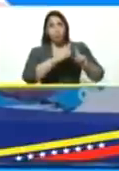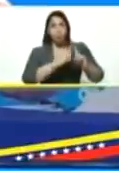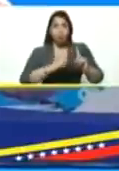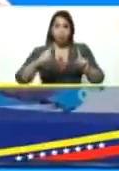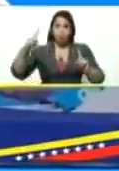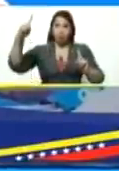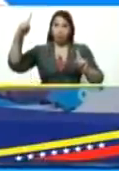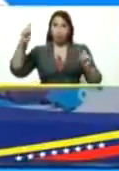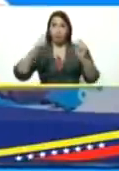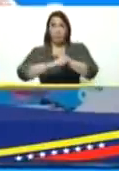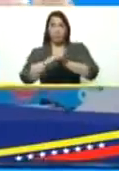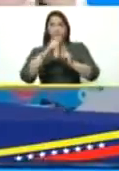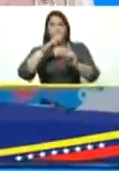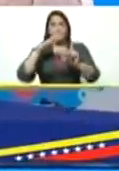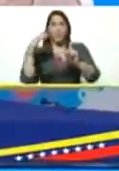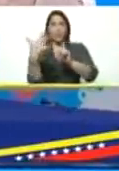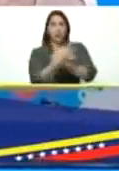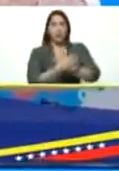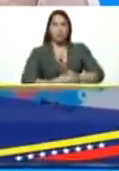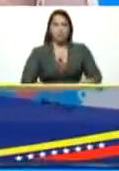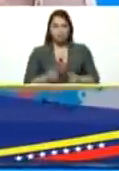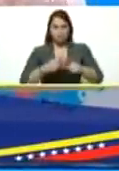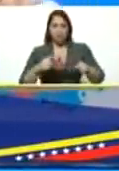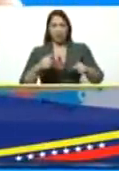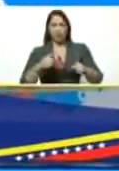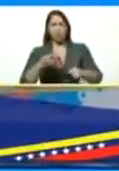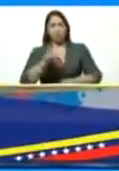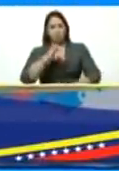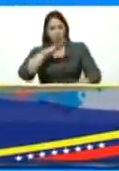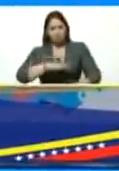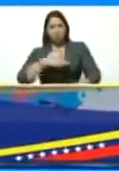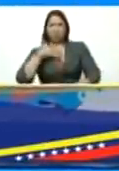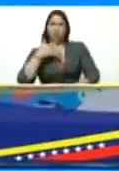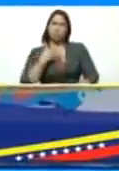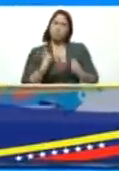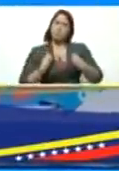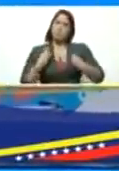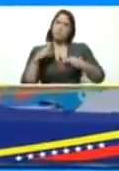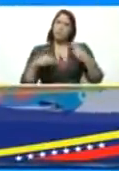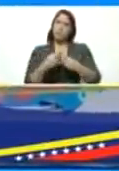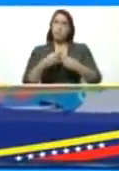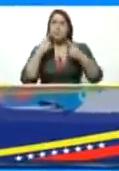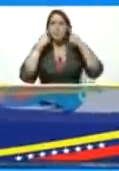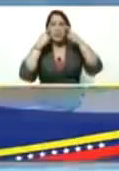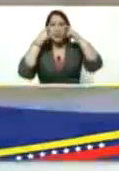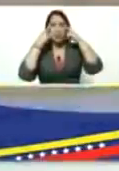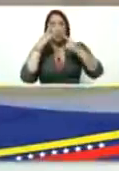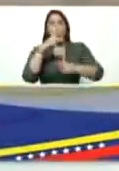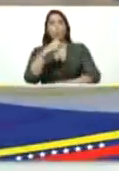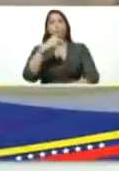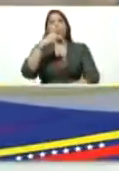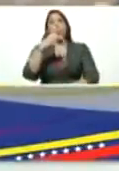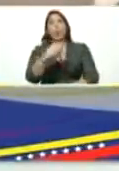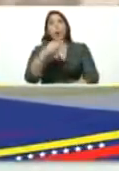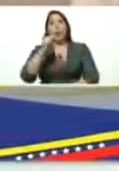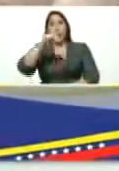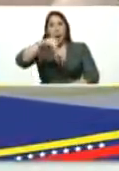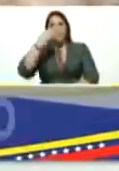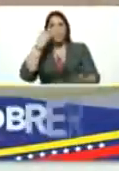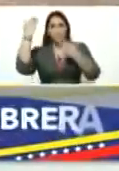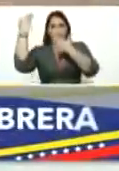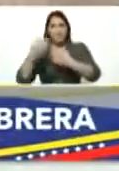paisaje pero que está aquí hoy más vivo que nunca el chino khan josé salamat